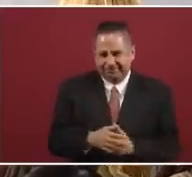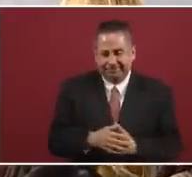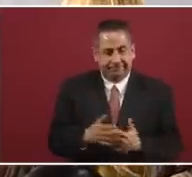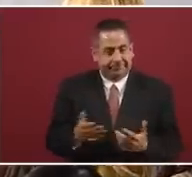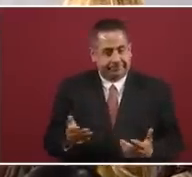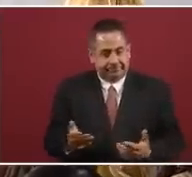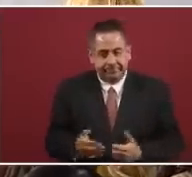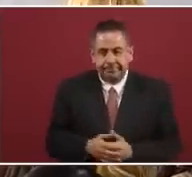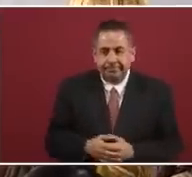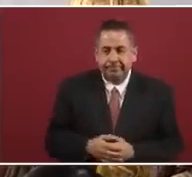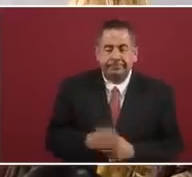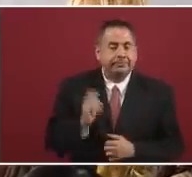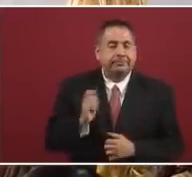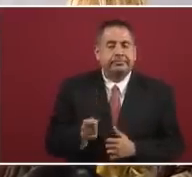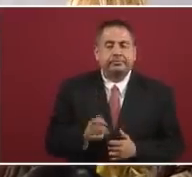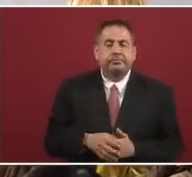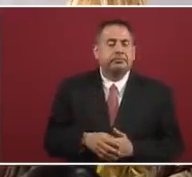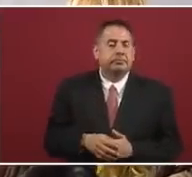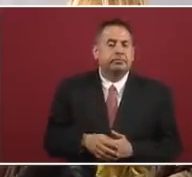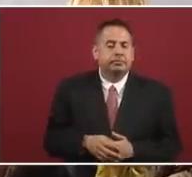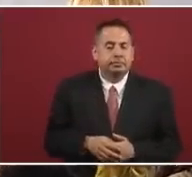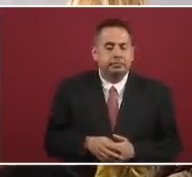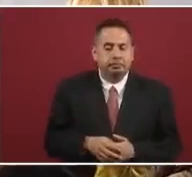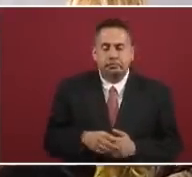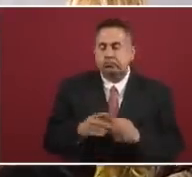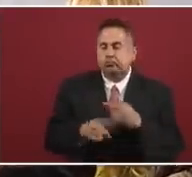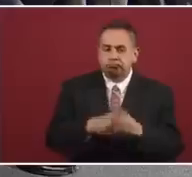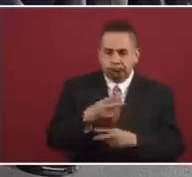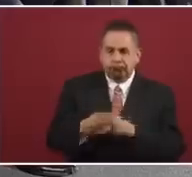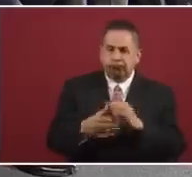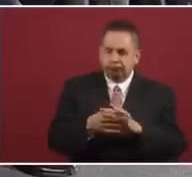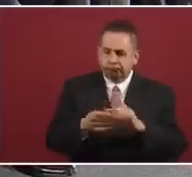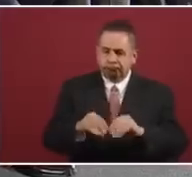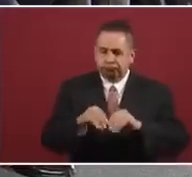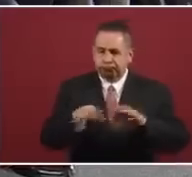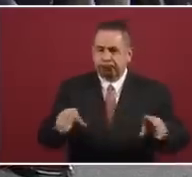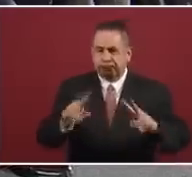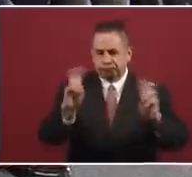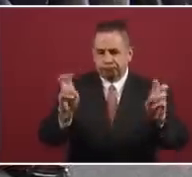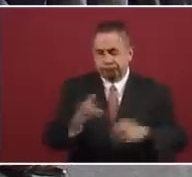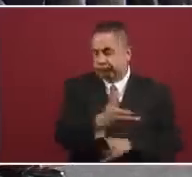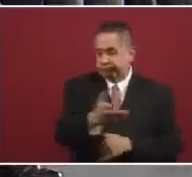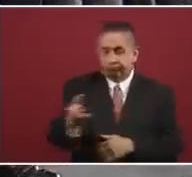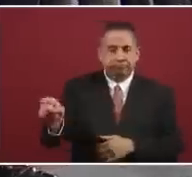Entonces, vamos a informar sobre este tema. Adelante.